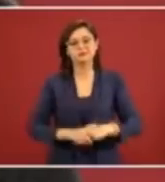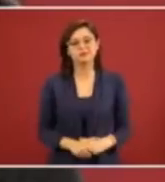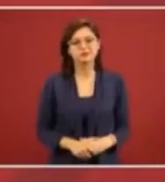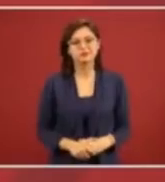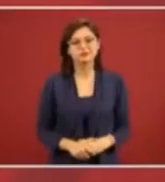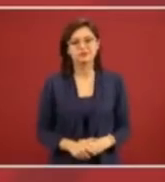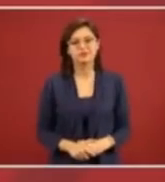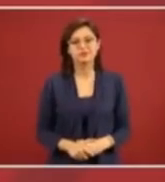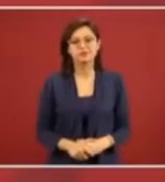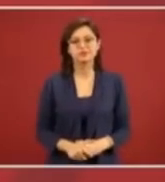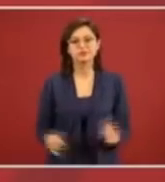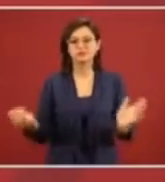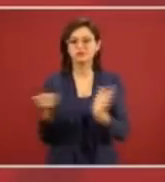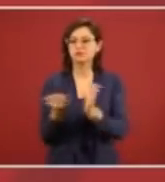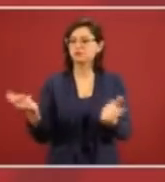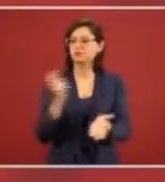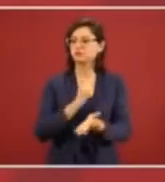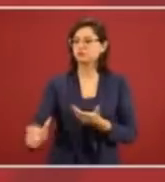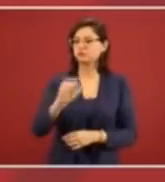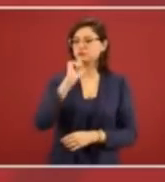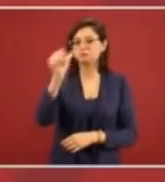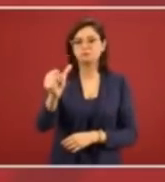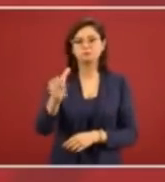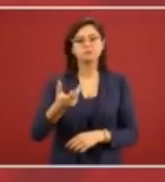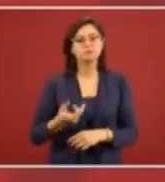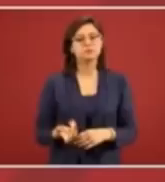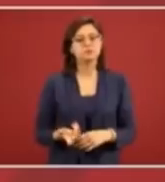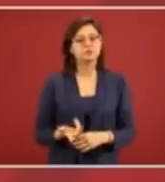si suspendemos el pago de impuestos,